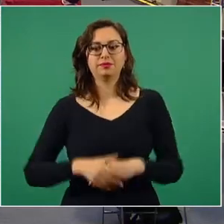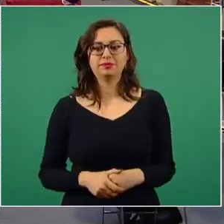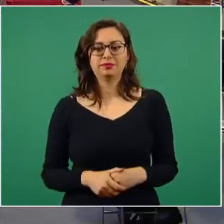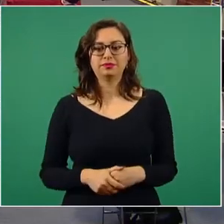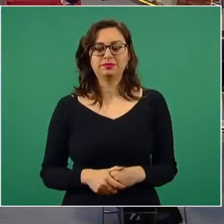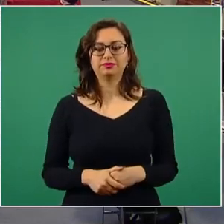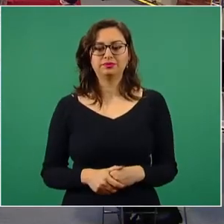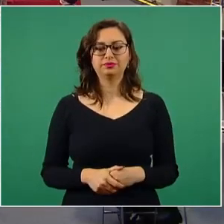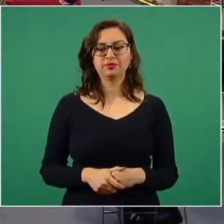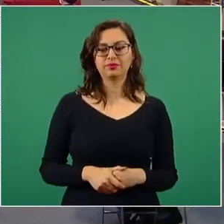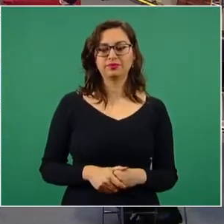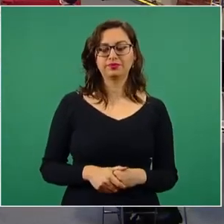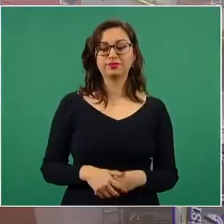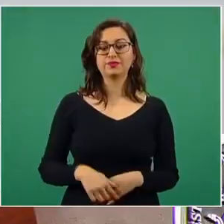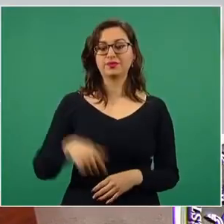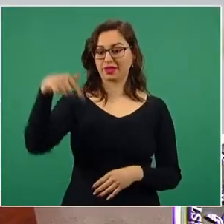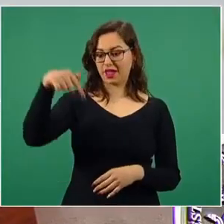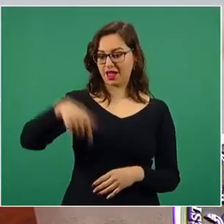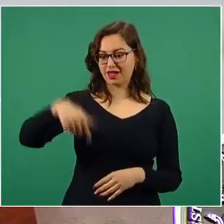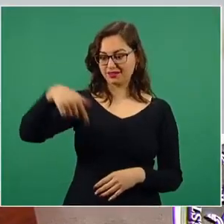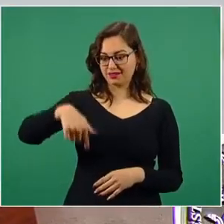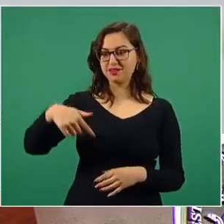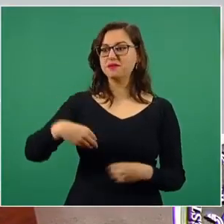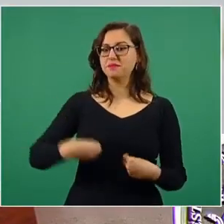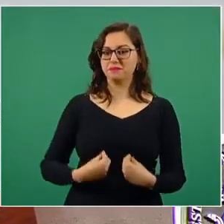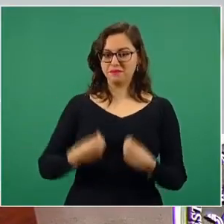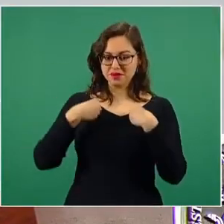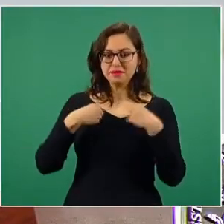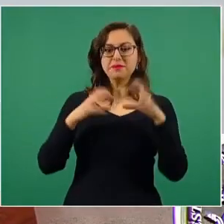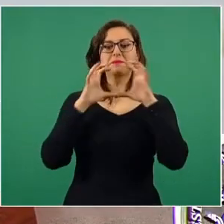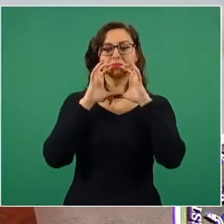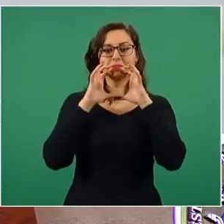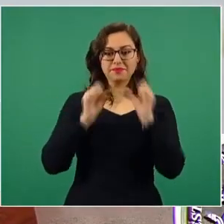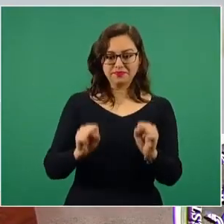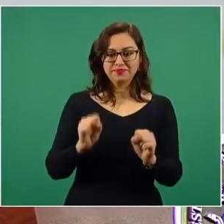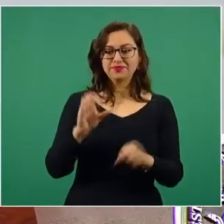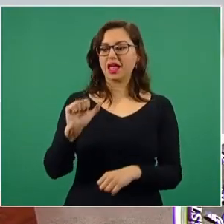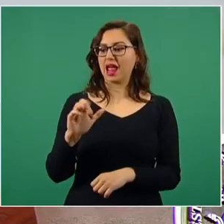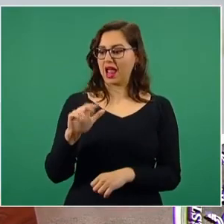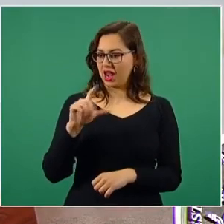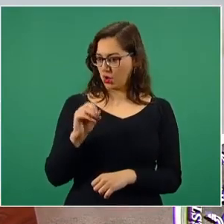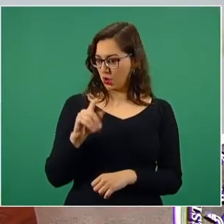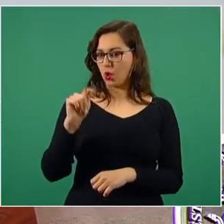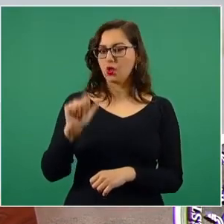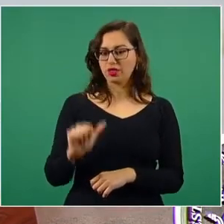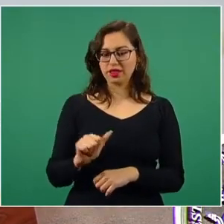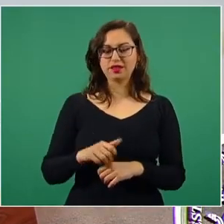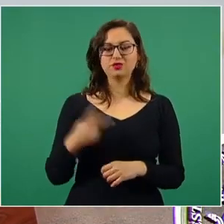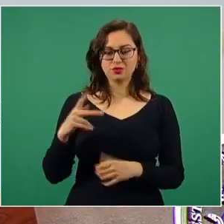1857. Aquí estuvo Maximiliano, Carlota.